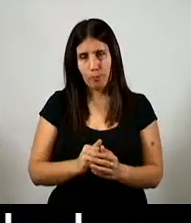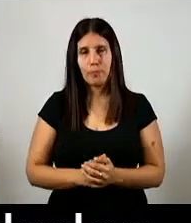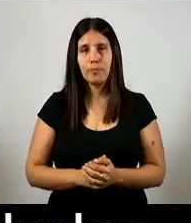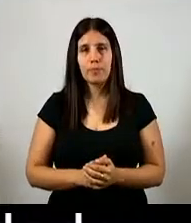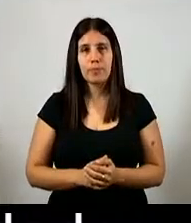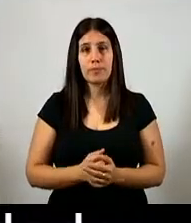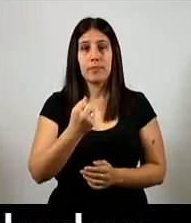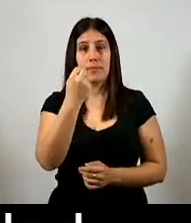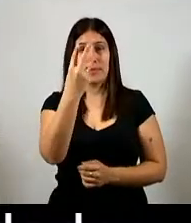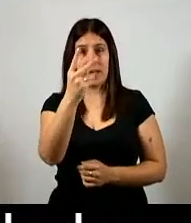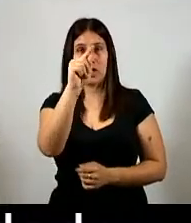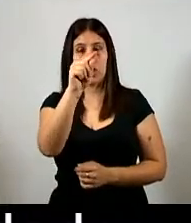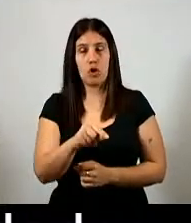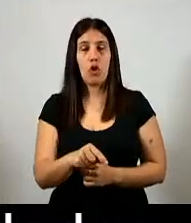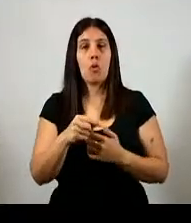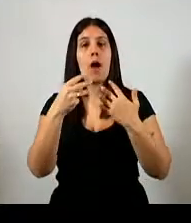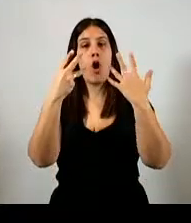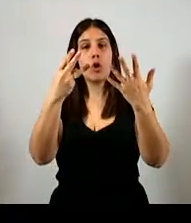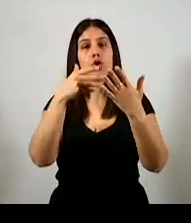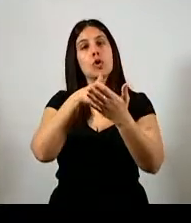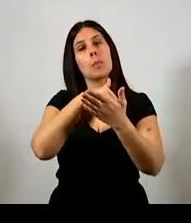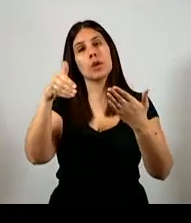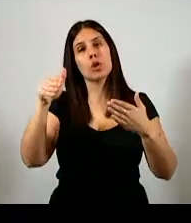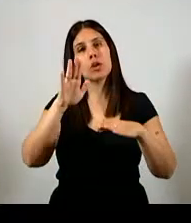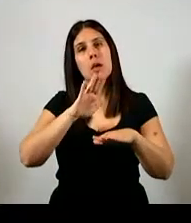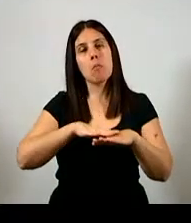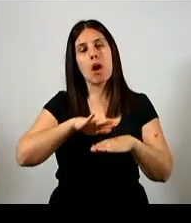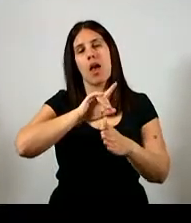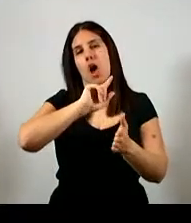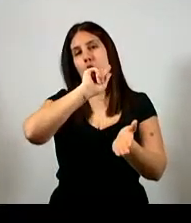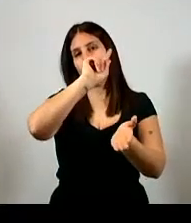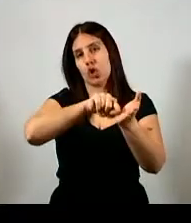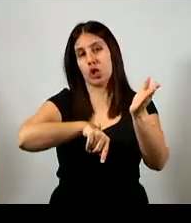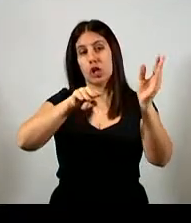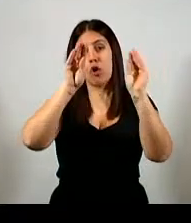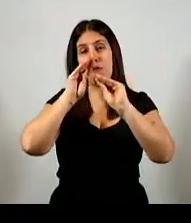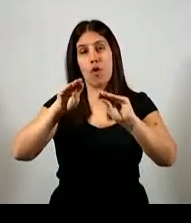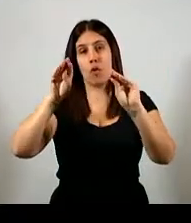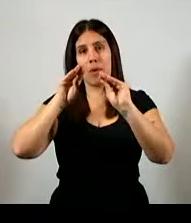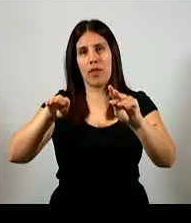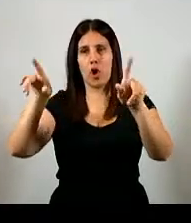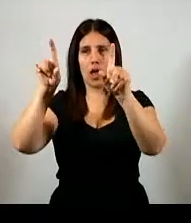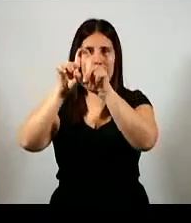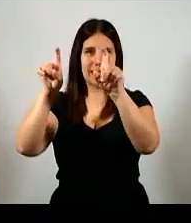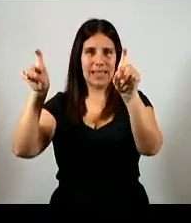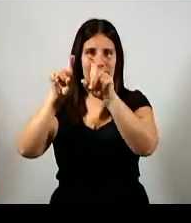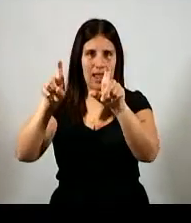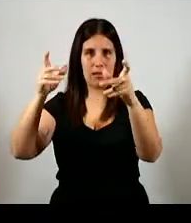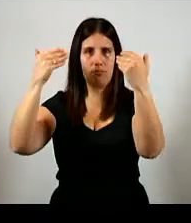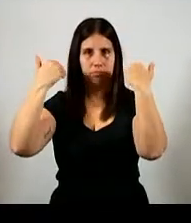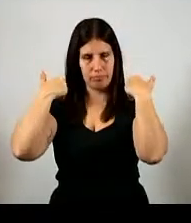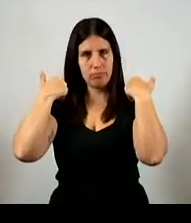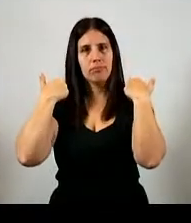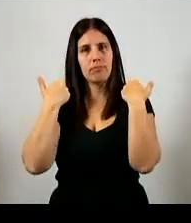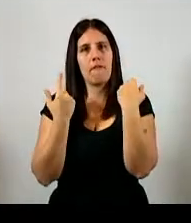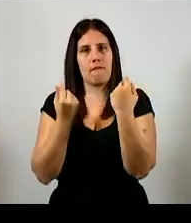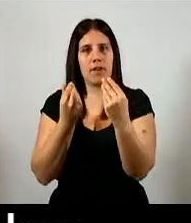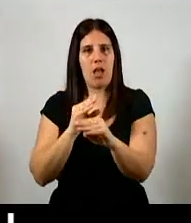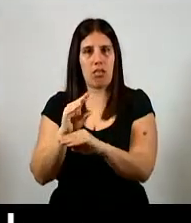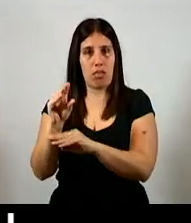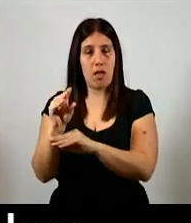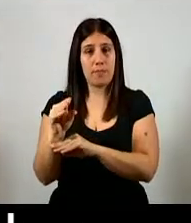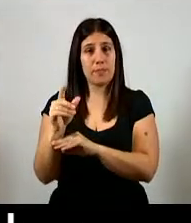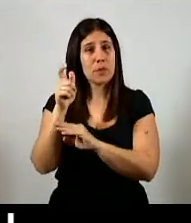3,8 millones se dedicarán a financiar los contratos de formación por parte de las entidades promotoras, una acción que